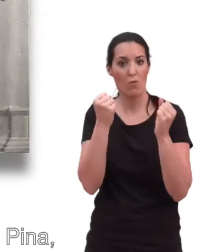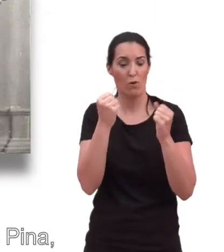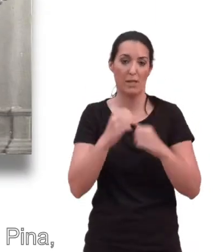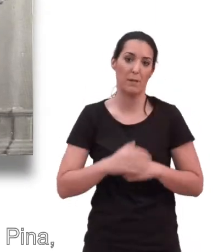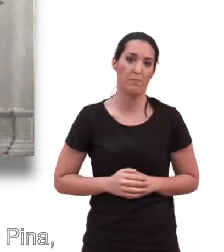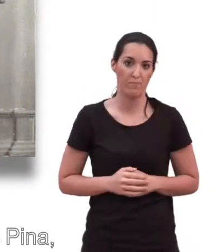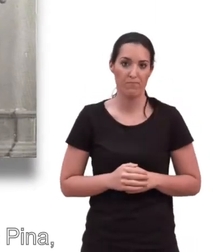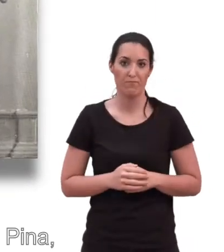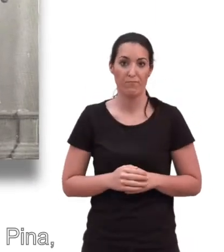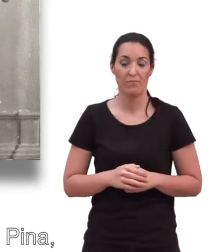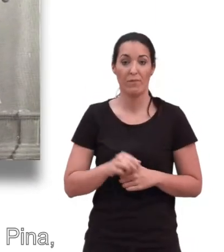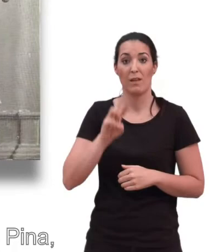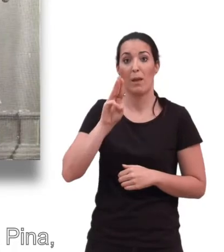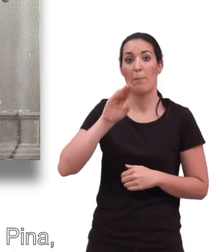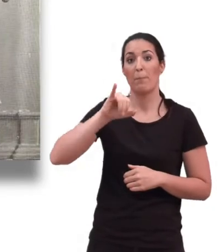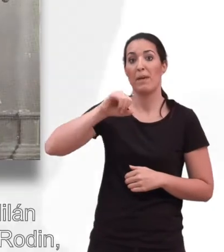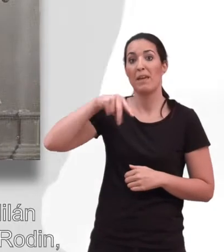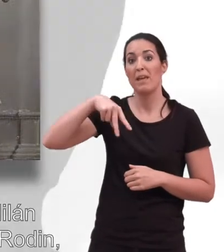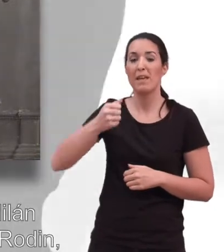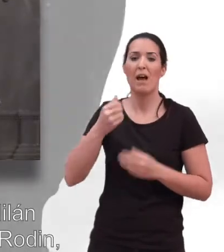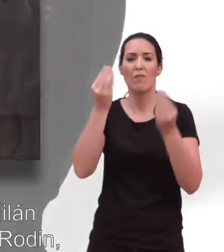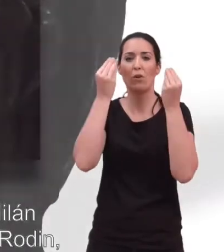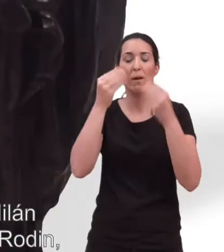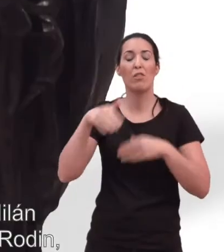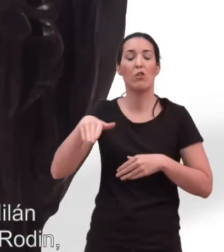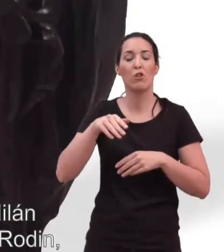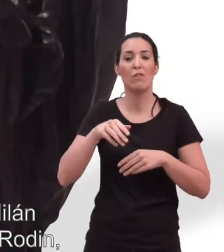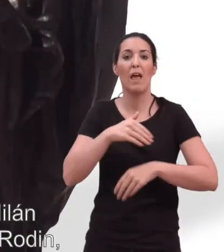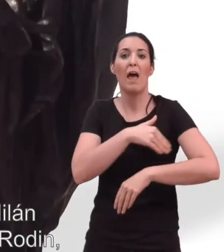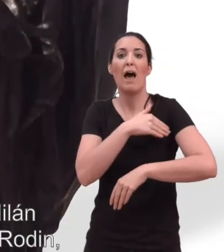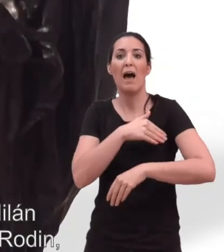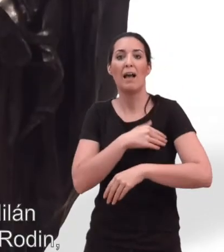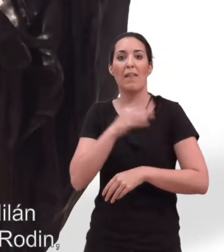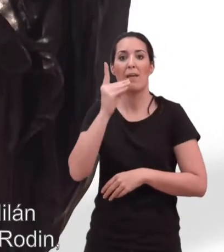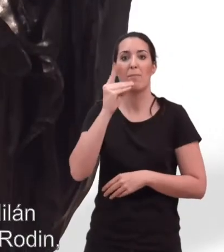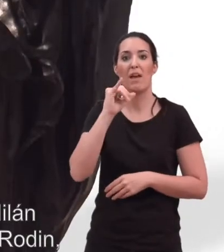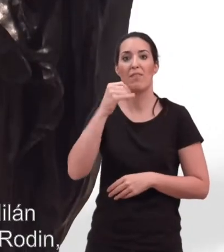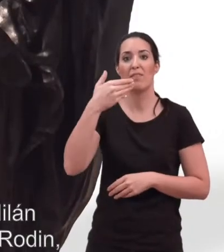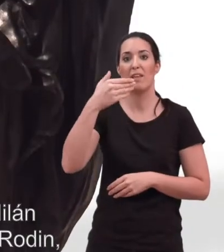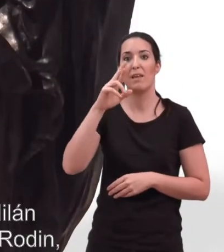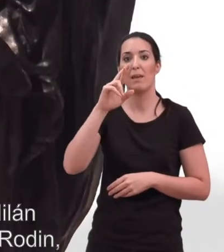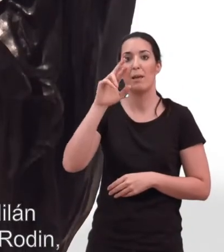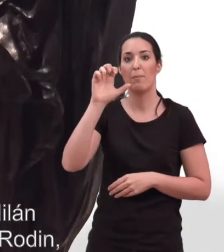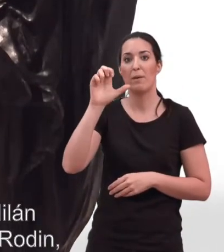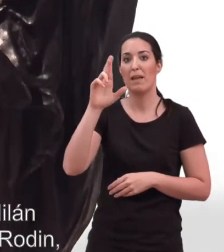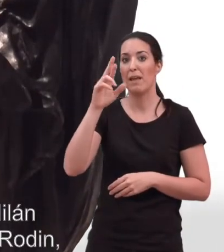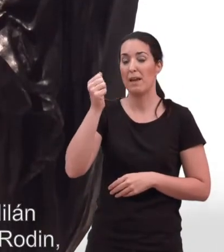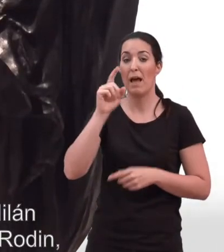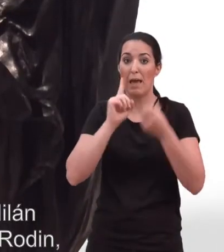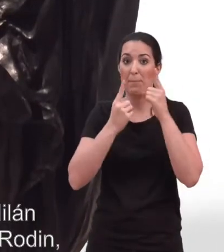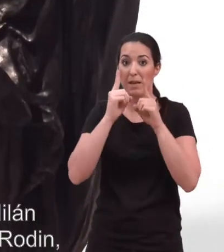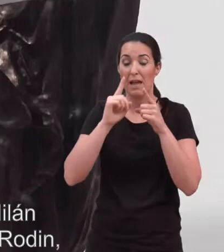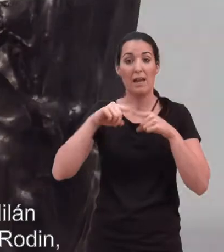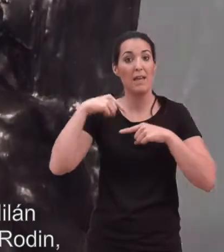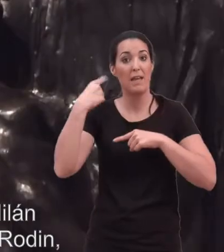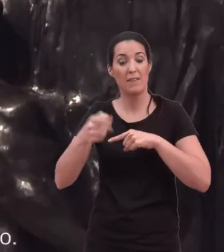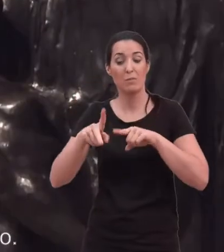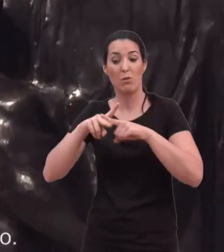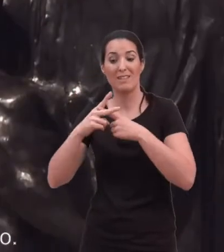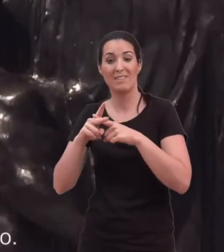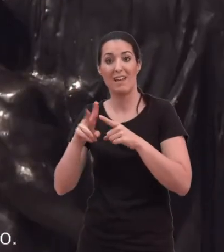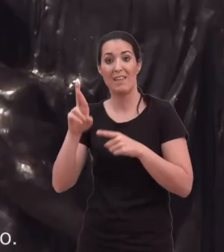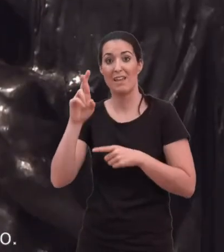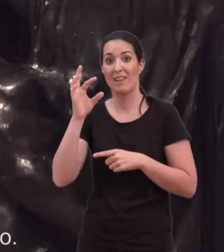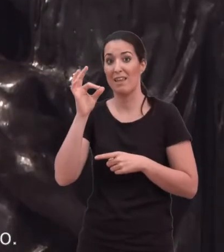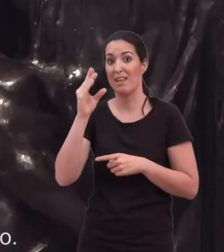formación artística de Pina, en la Academia Vibrera de Milán y posteriormente en el Taller de Rodin, dan fe